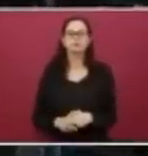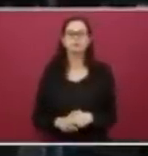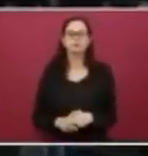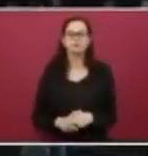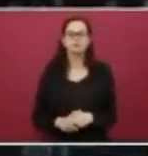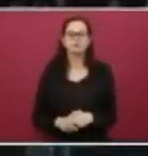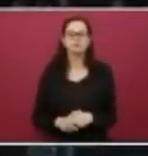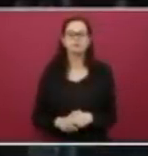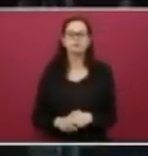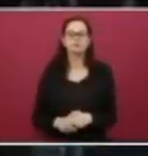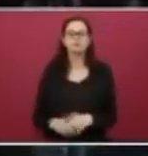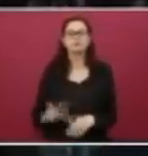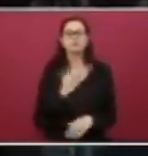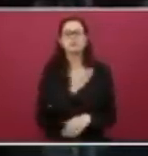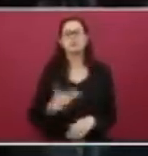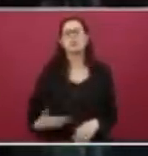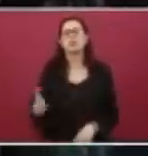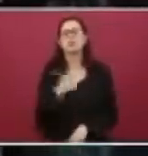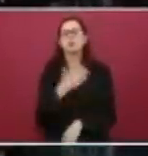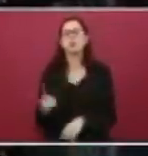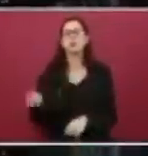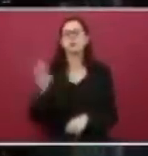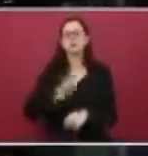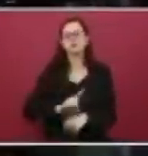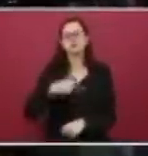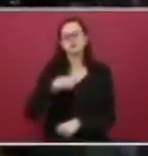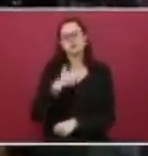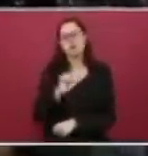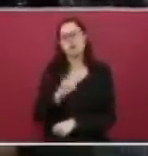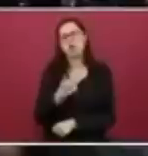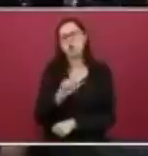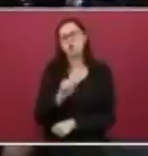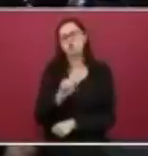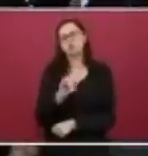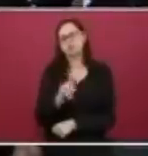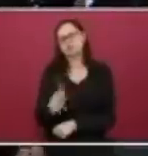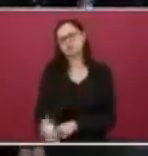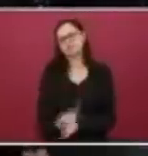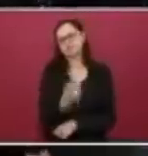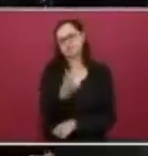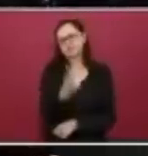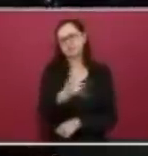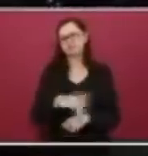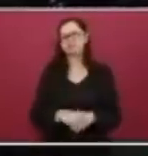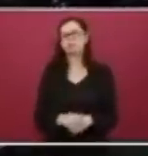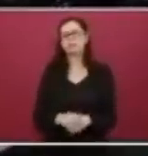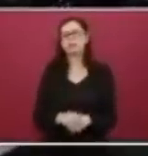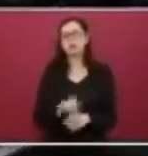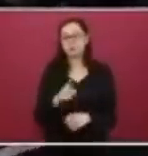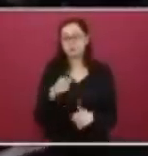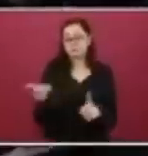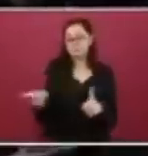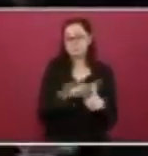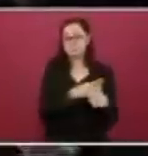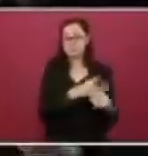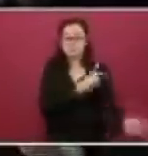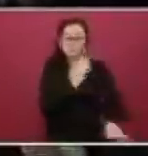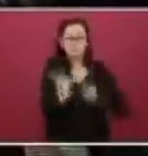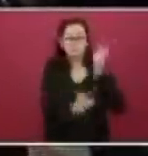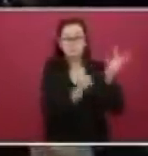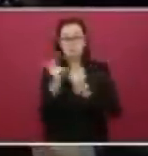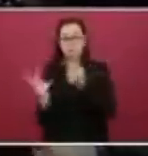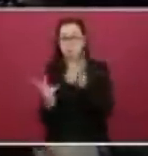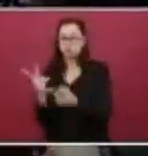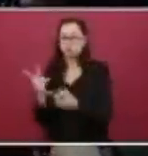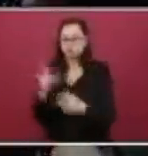presidente buenos días soy agustín velasco de 1tb esta sería la primera consulta que realizarían ya como gobierno cuáles son los mecanismos